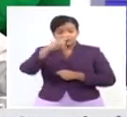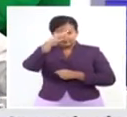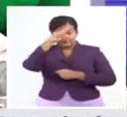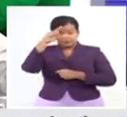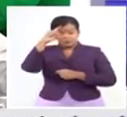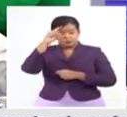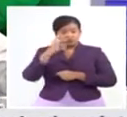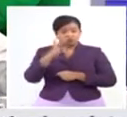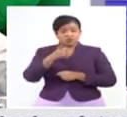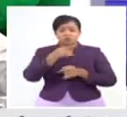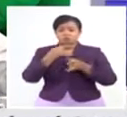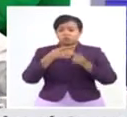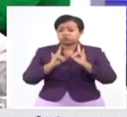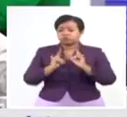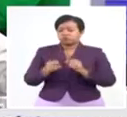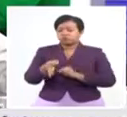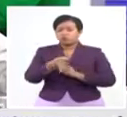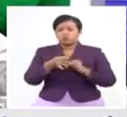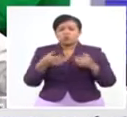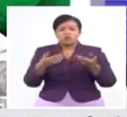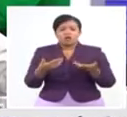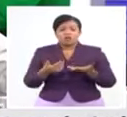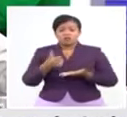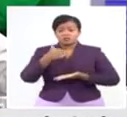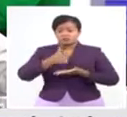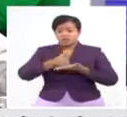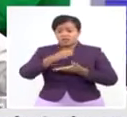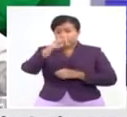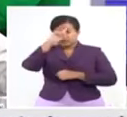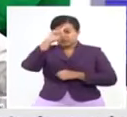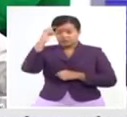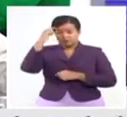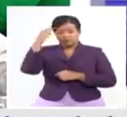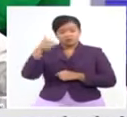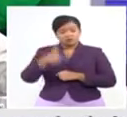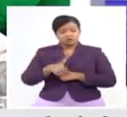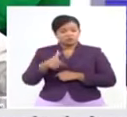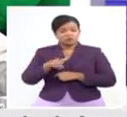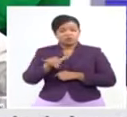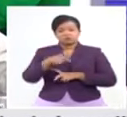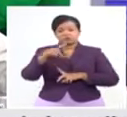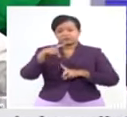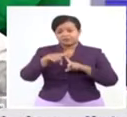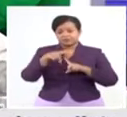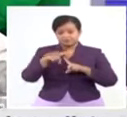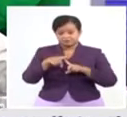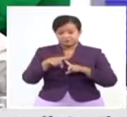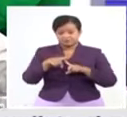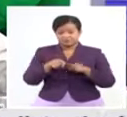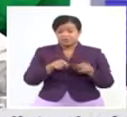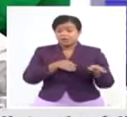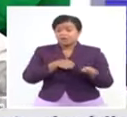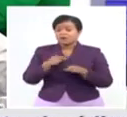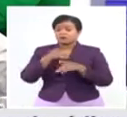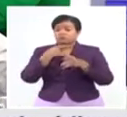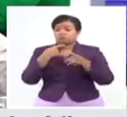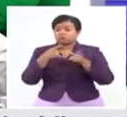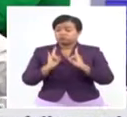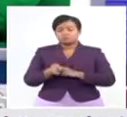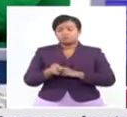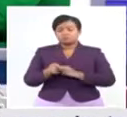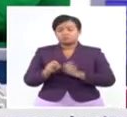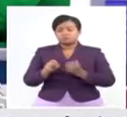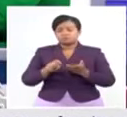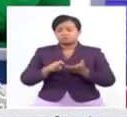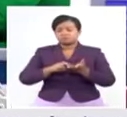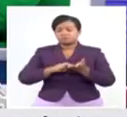los municipios Santi Espíritu, Jatibonico y Trinidad. Y fallece una persona en la provincia de Ciego de